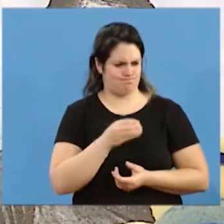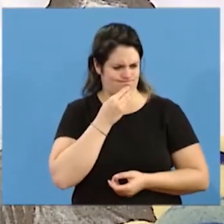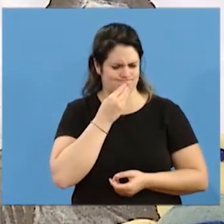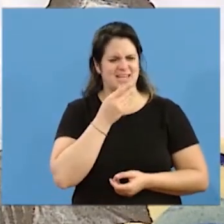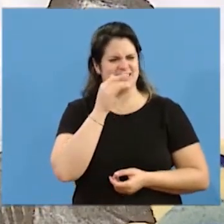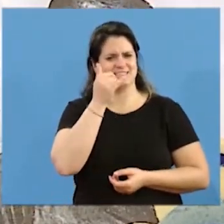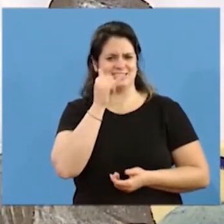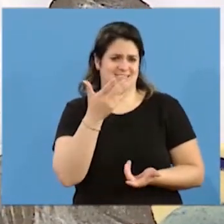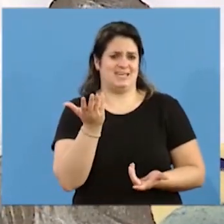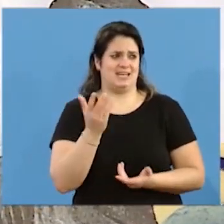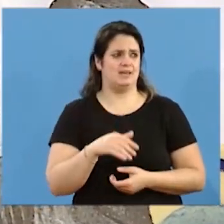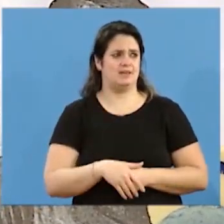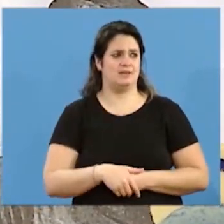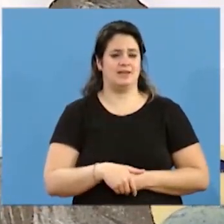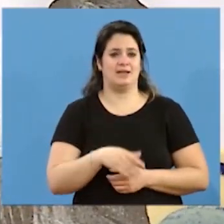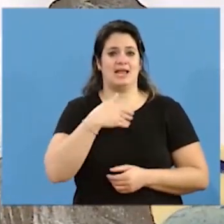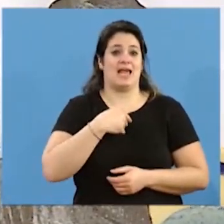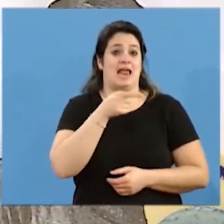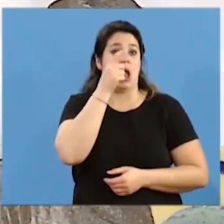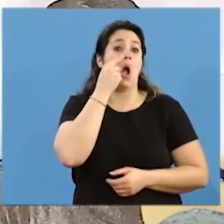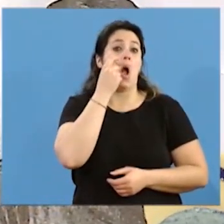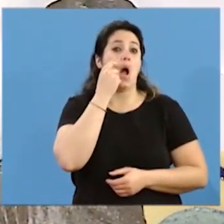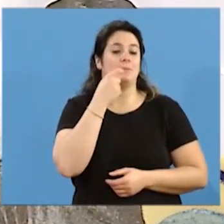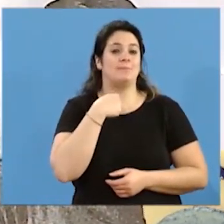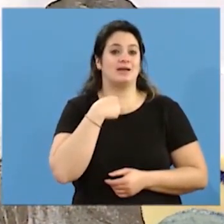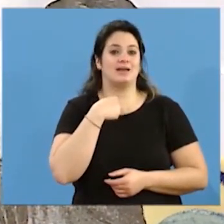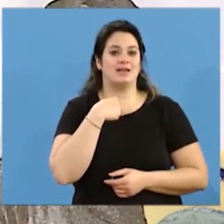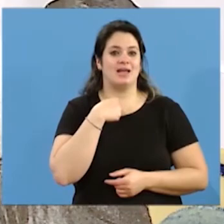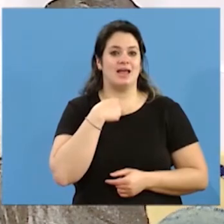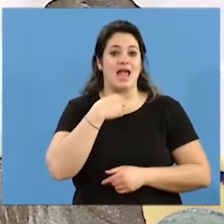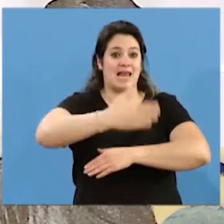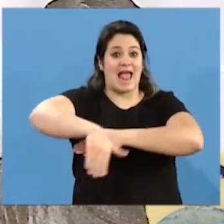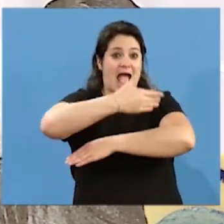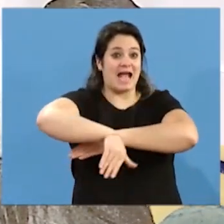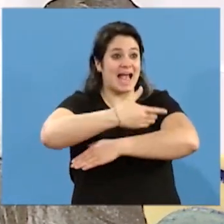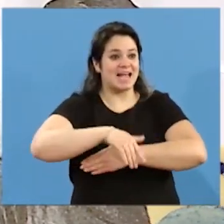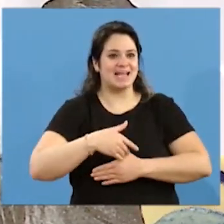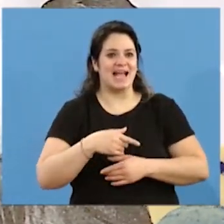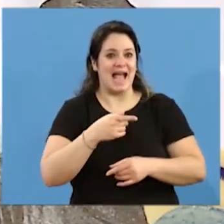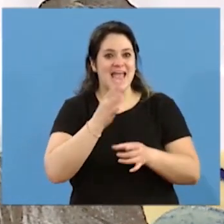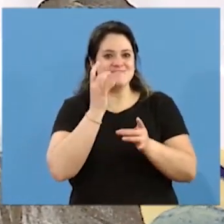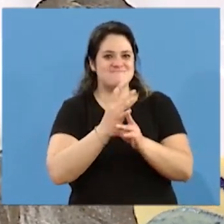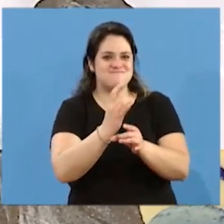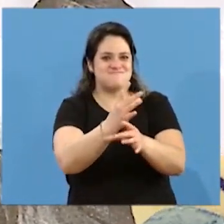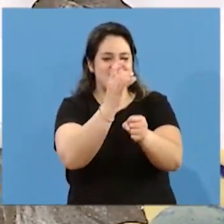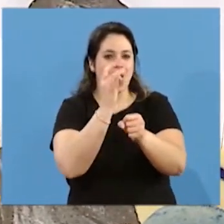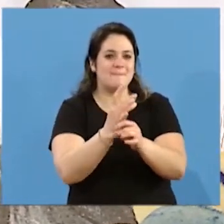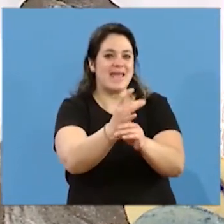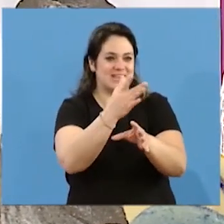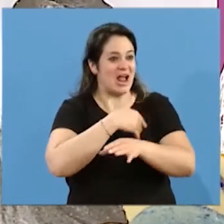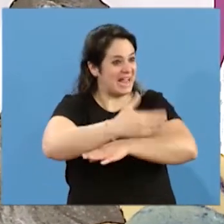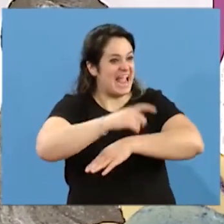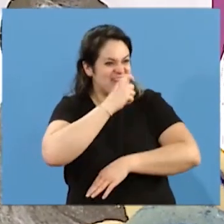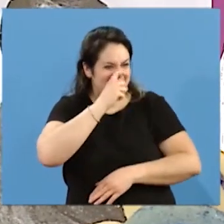Sí, por supuesto, es el señor que tiene una calle, la calle donde pasa el metrotranvía, esa es la calle